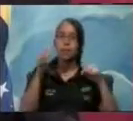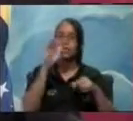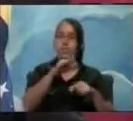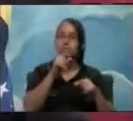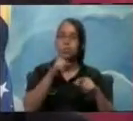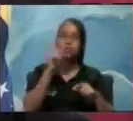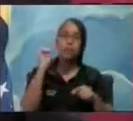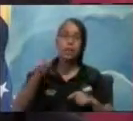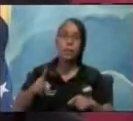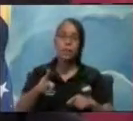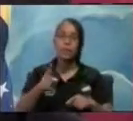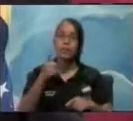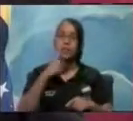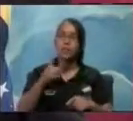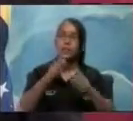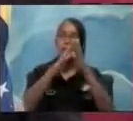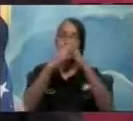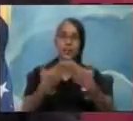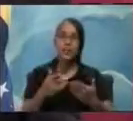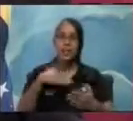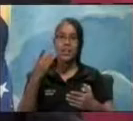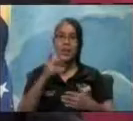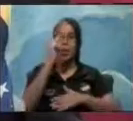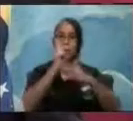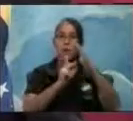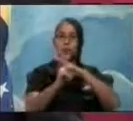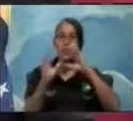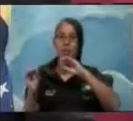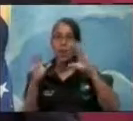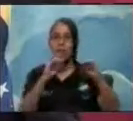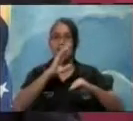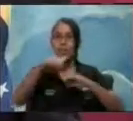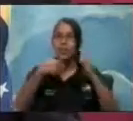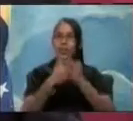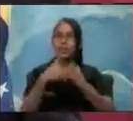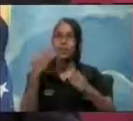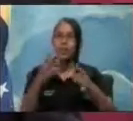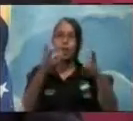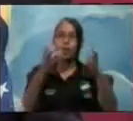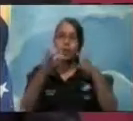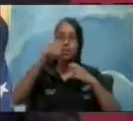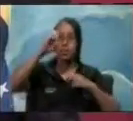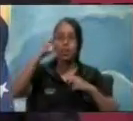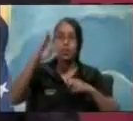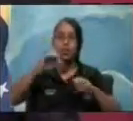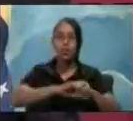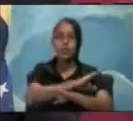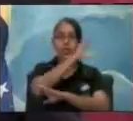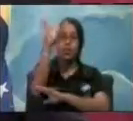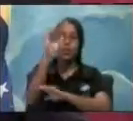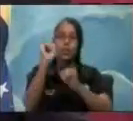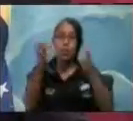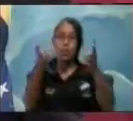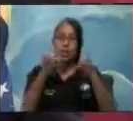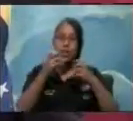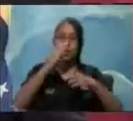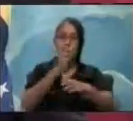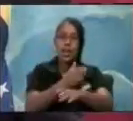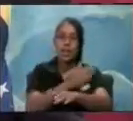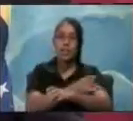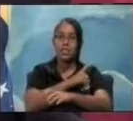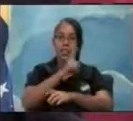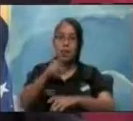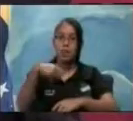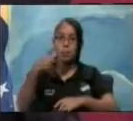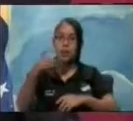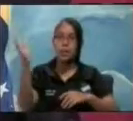también. Dice las Escrituras que los profetas hablaron hasta que lo reciba Dios en el cielo y lo recibió. Después